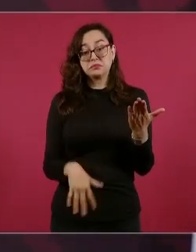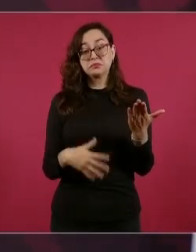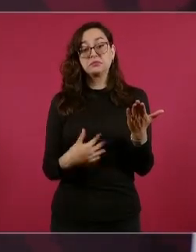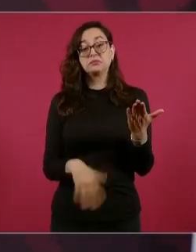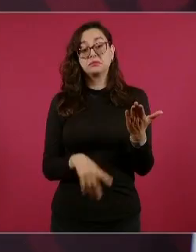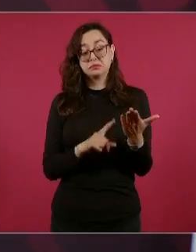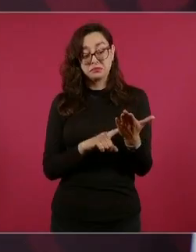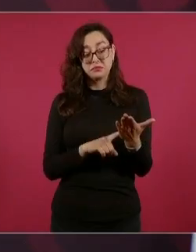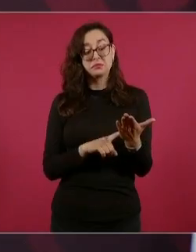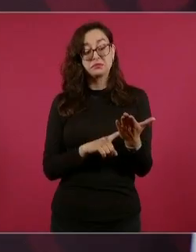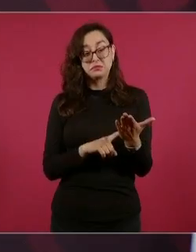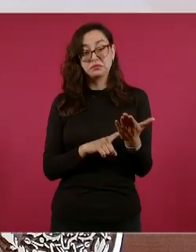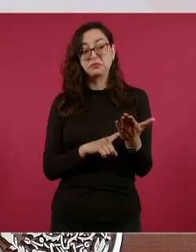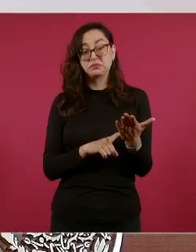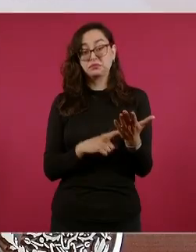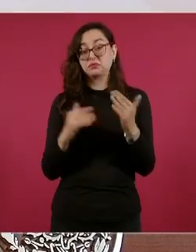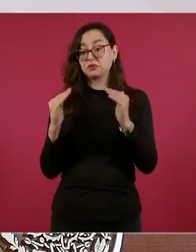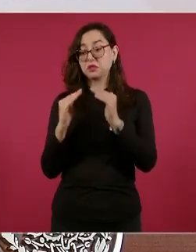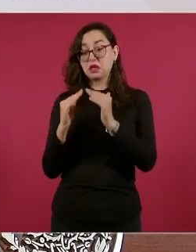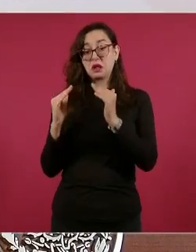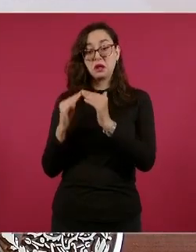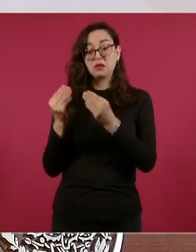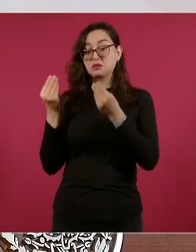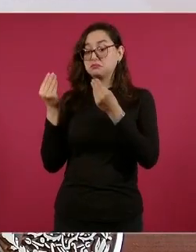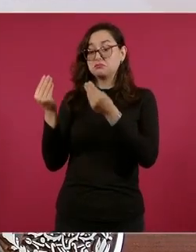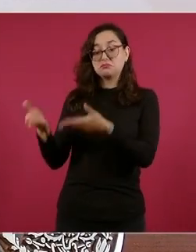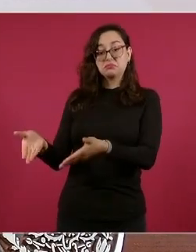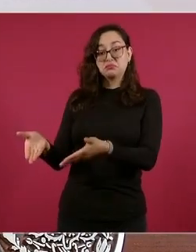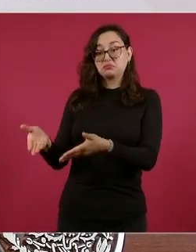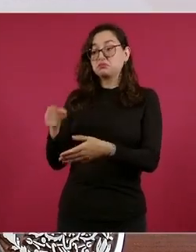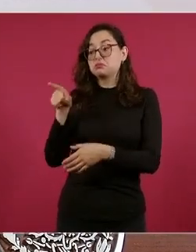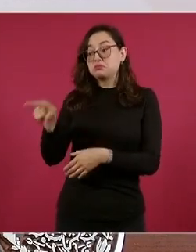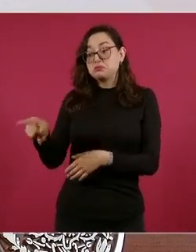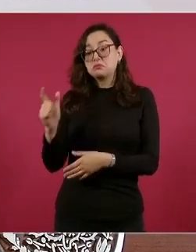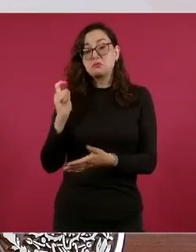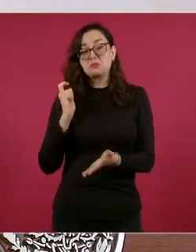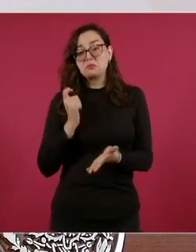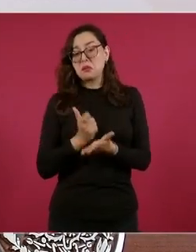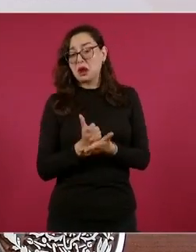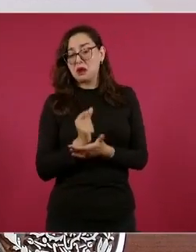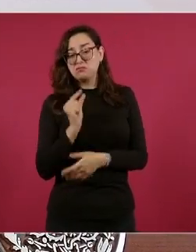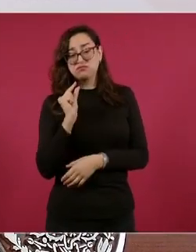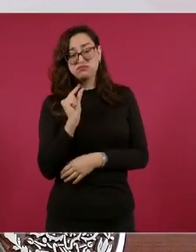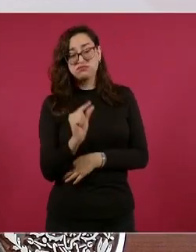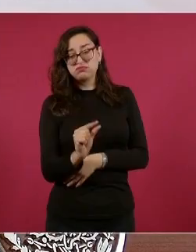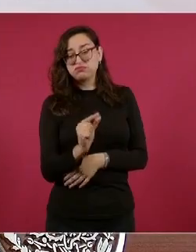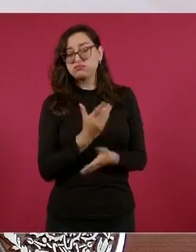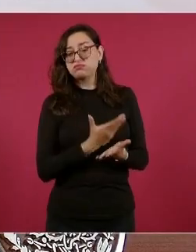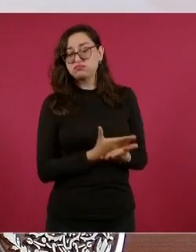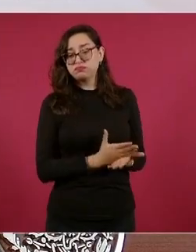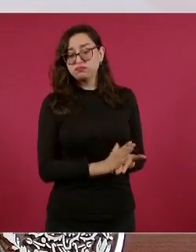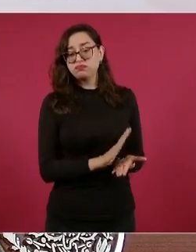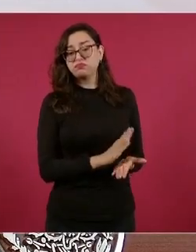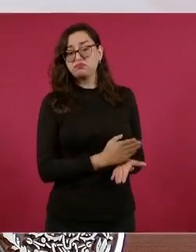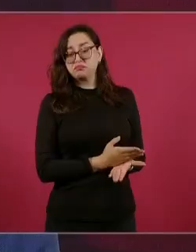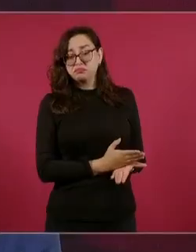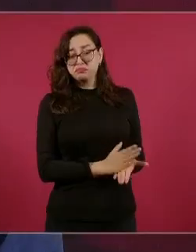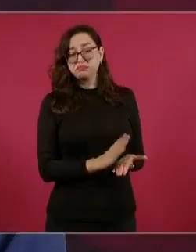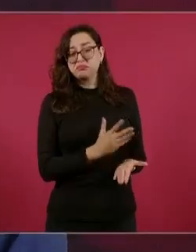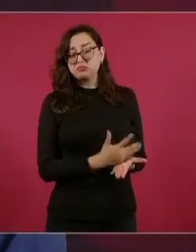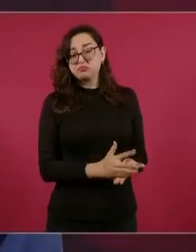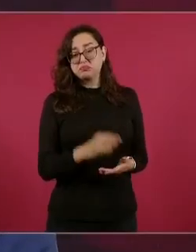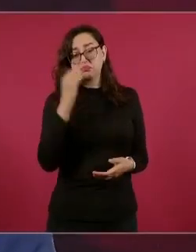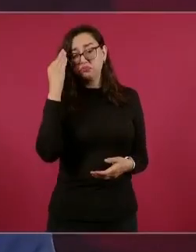van a recibir la vivienda y van a pagar muy poco porque son créditos